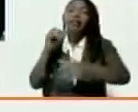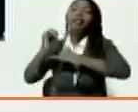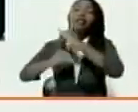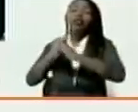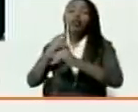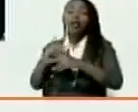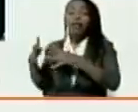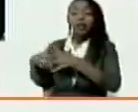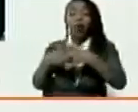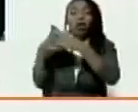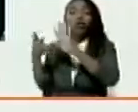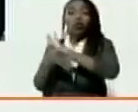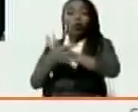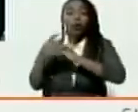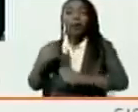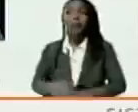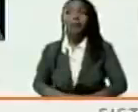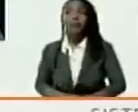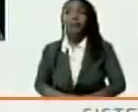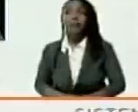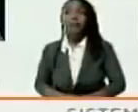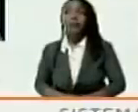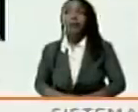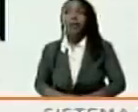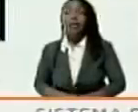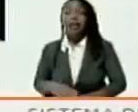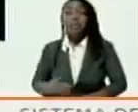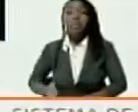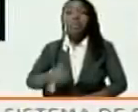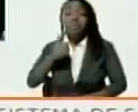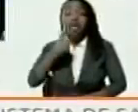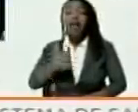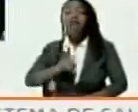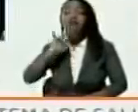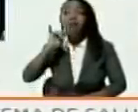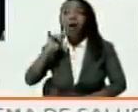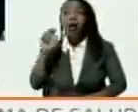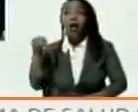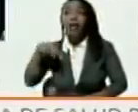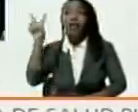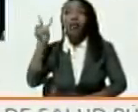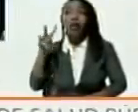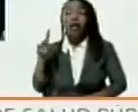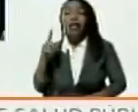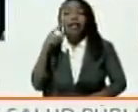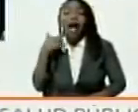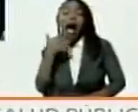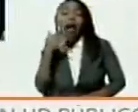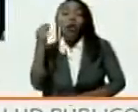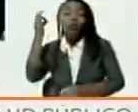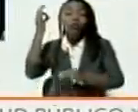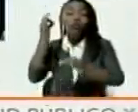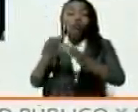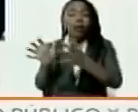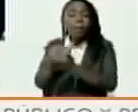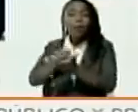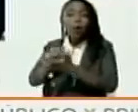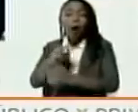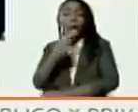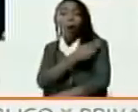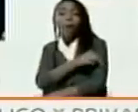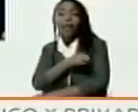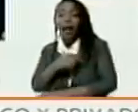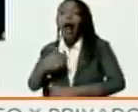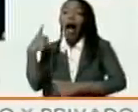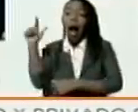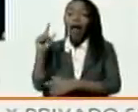estadounidense AP, Associated Press, está bien informada de Venezuela. Si se presentara algún problema de un hospital, hay que